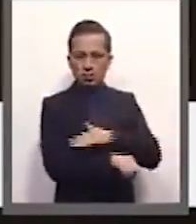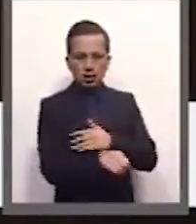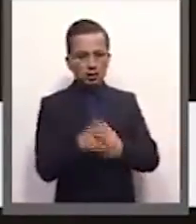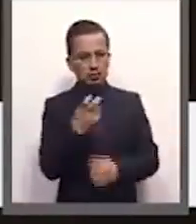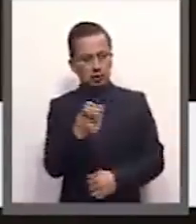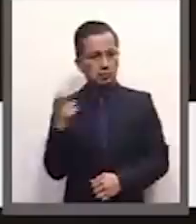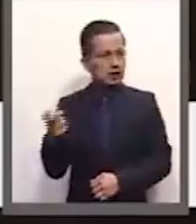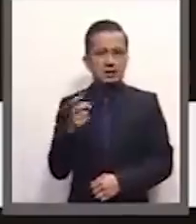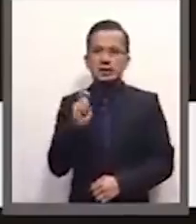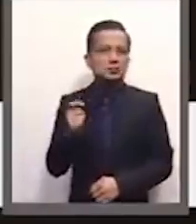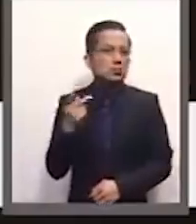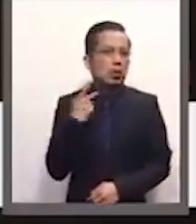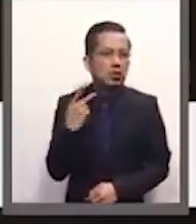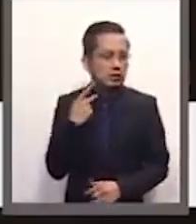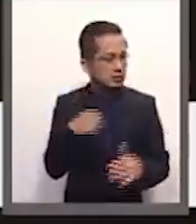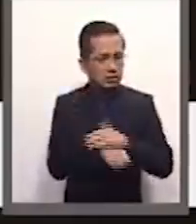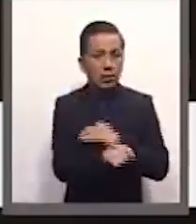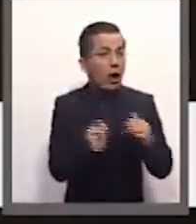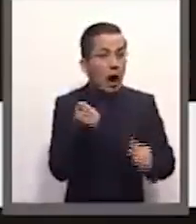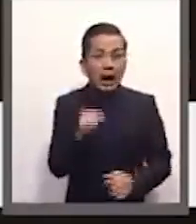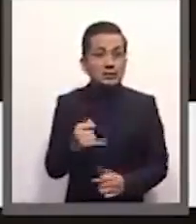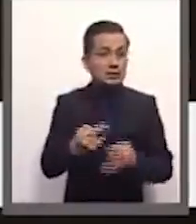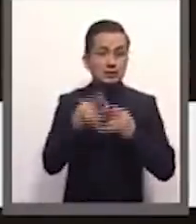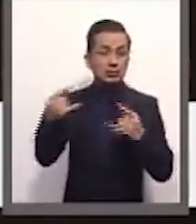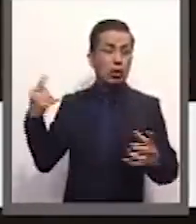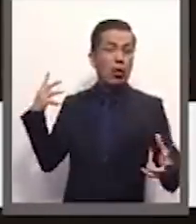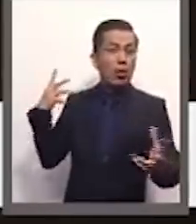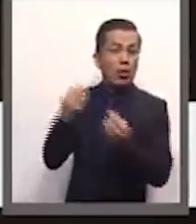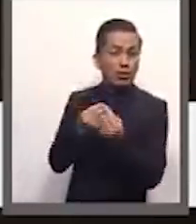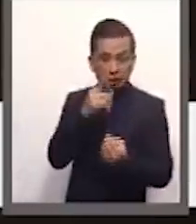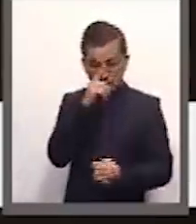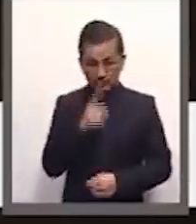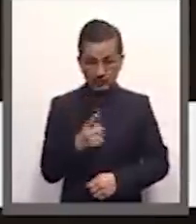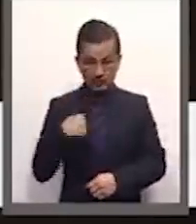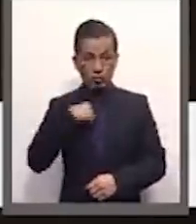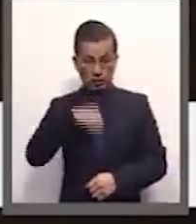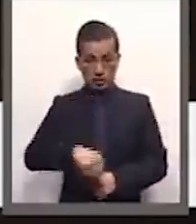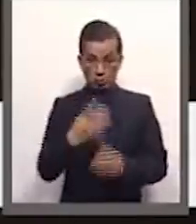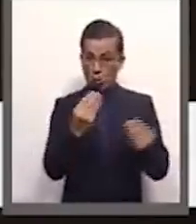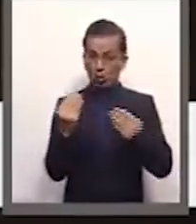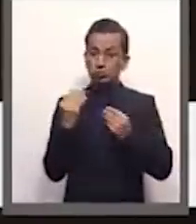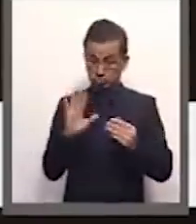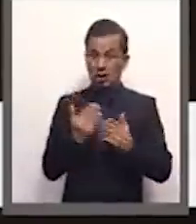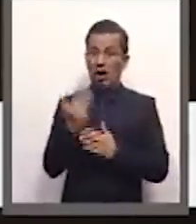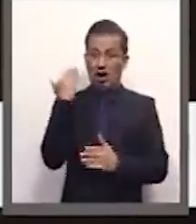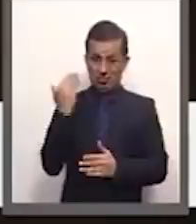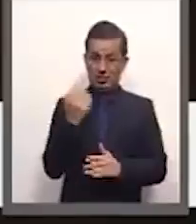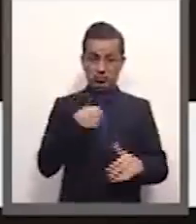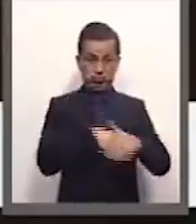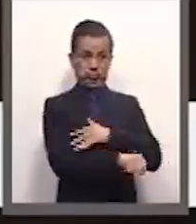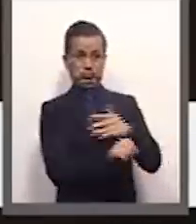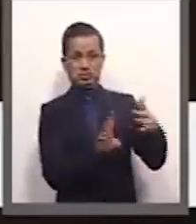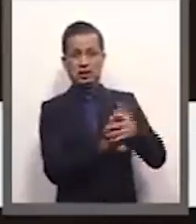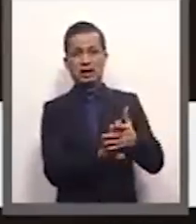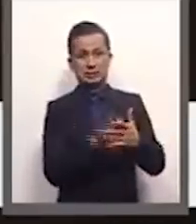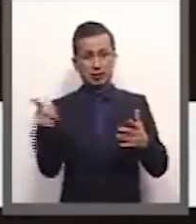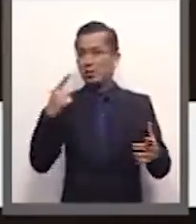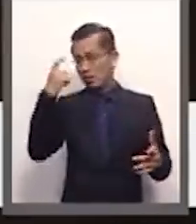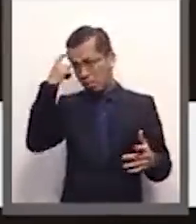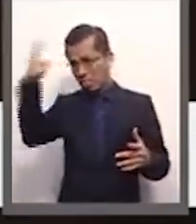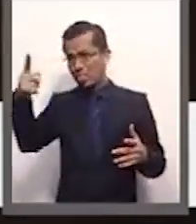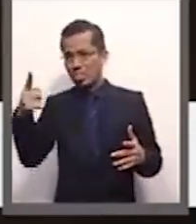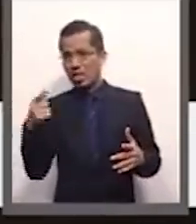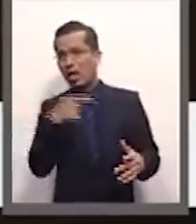luchadores sociales a lo largo de nuestra historia. Muchos de los que estamos aquí hemos estado en la cárcel con delitos inventados.